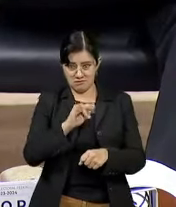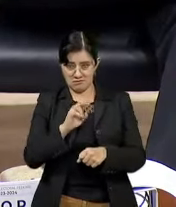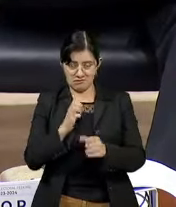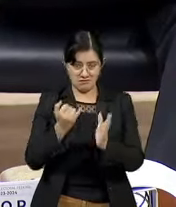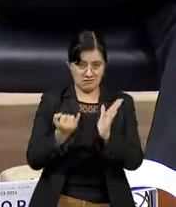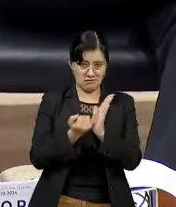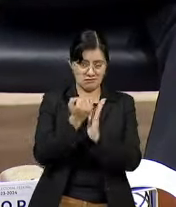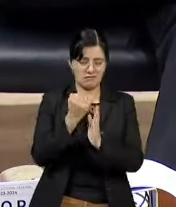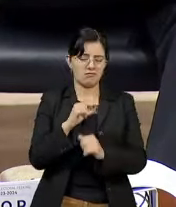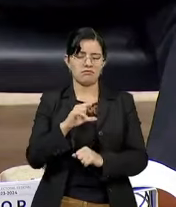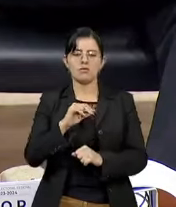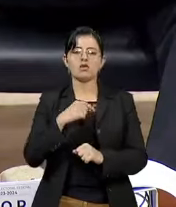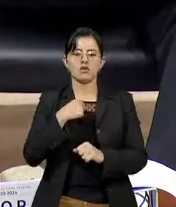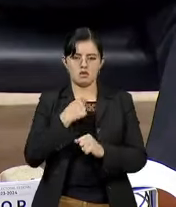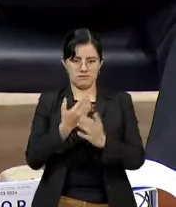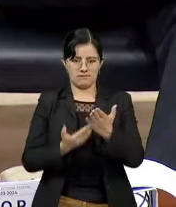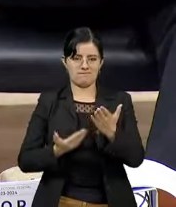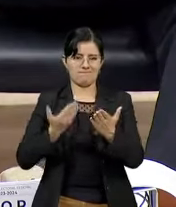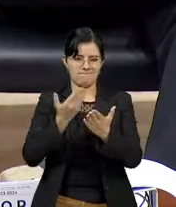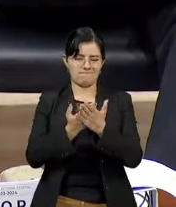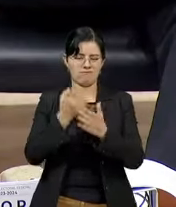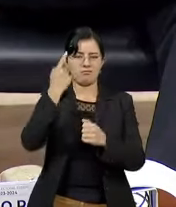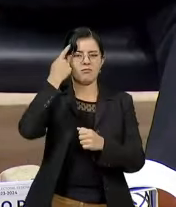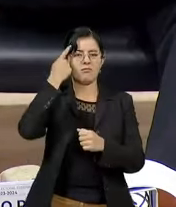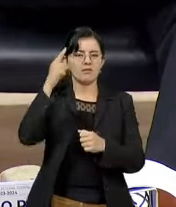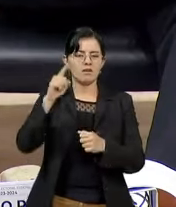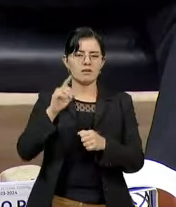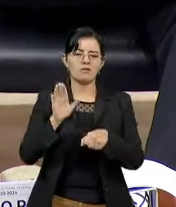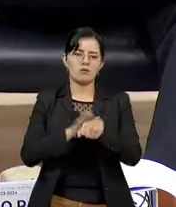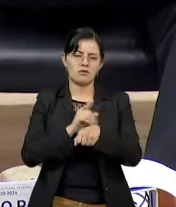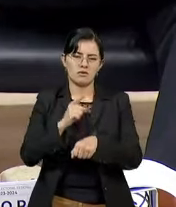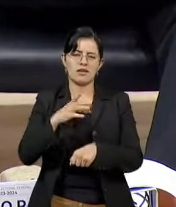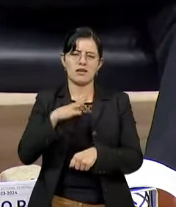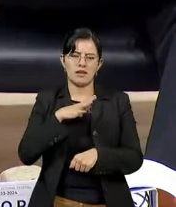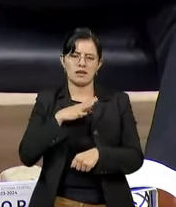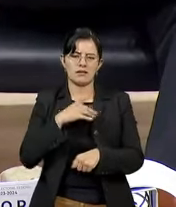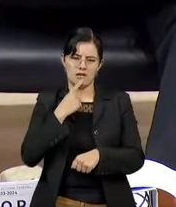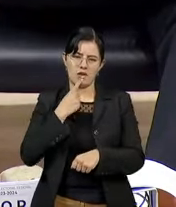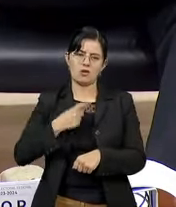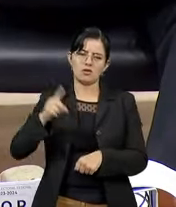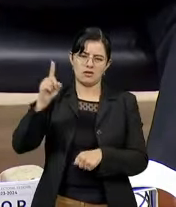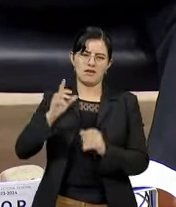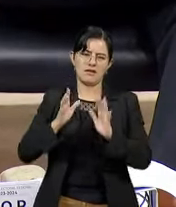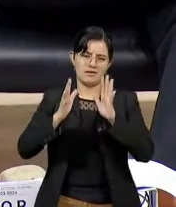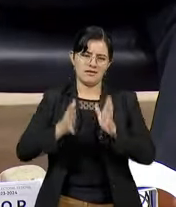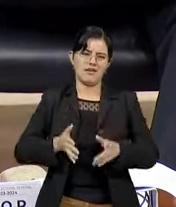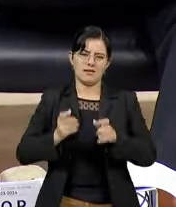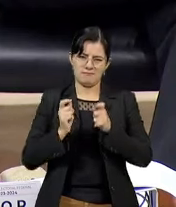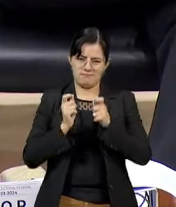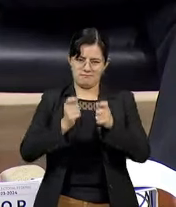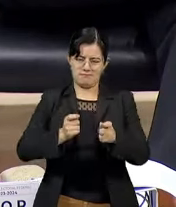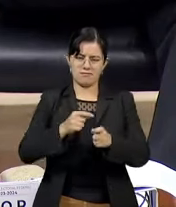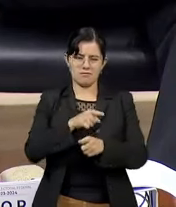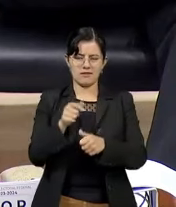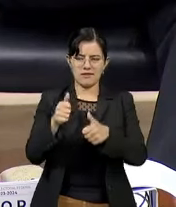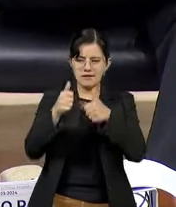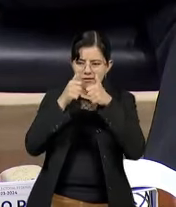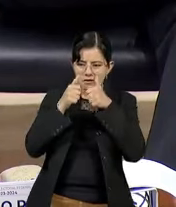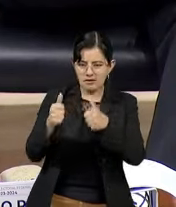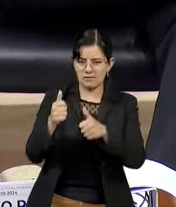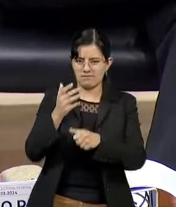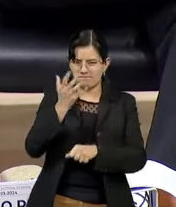simplemente planteo el tema para que porque hay un recurso presentado por nosotros y que se ha atendido con toda